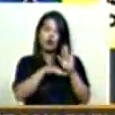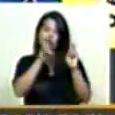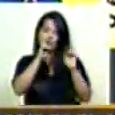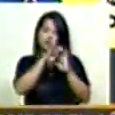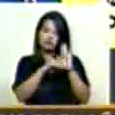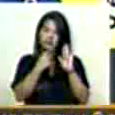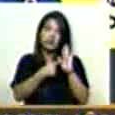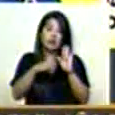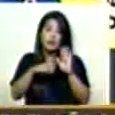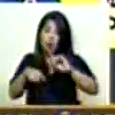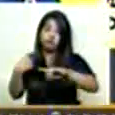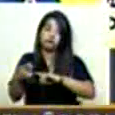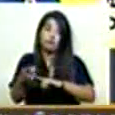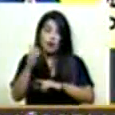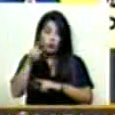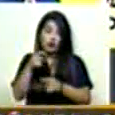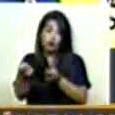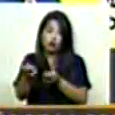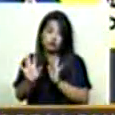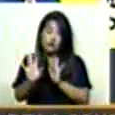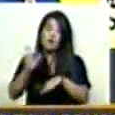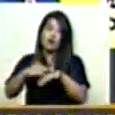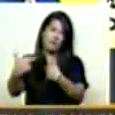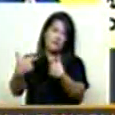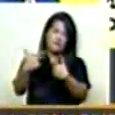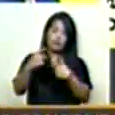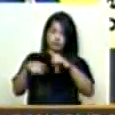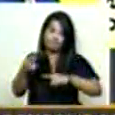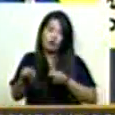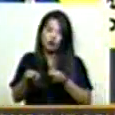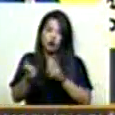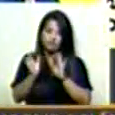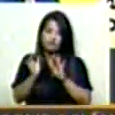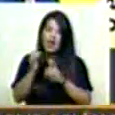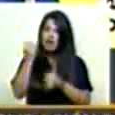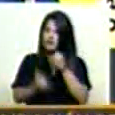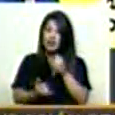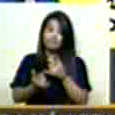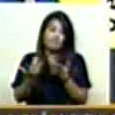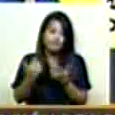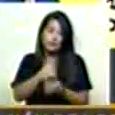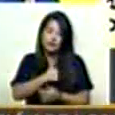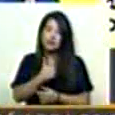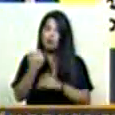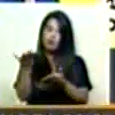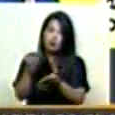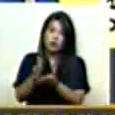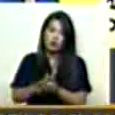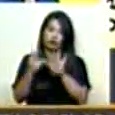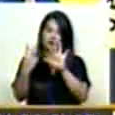neutralizar al grupo agresor con el lamentable saldo de siete terroristas